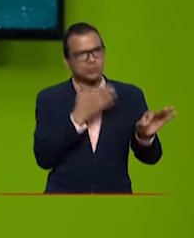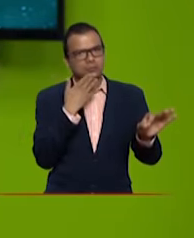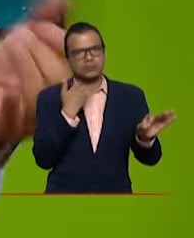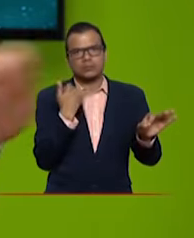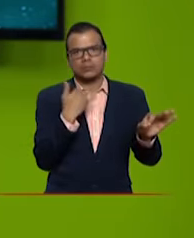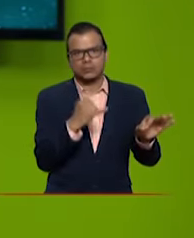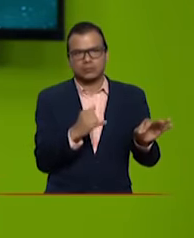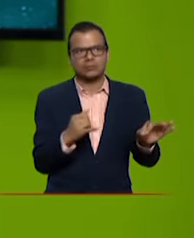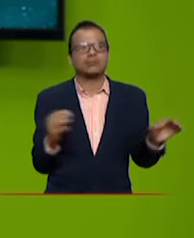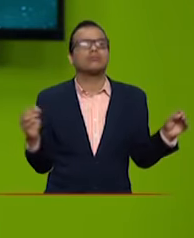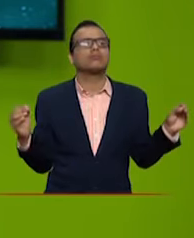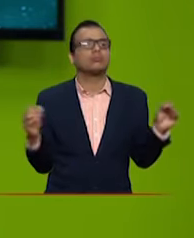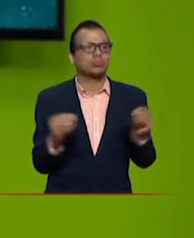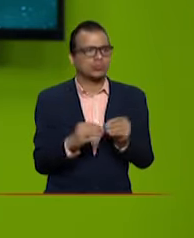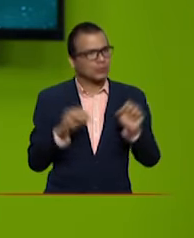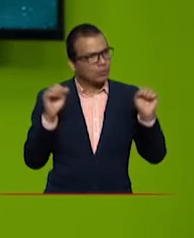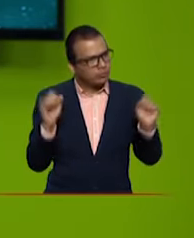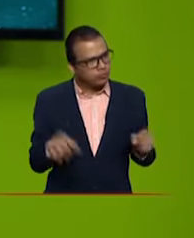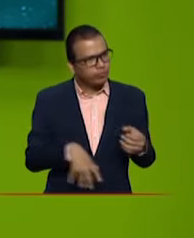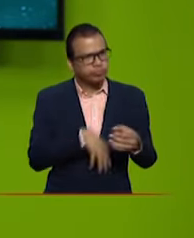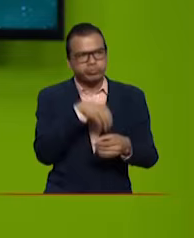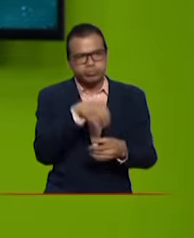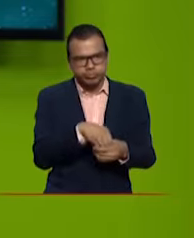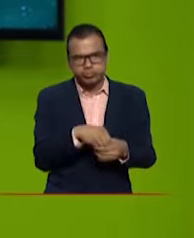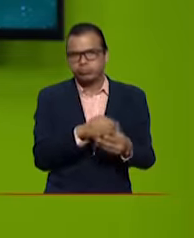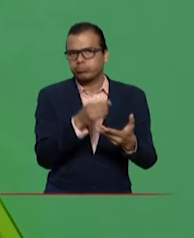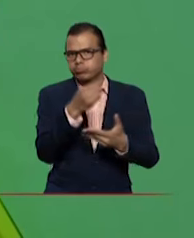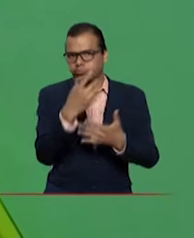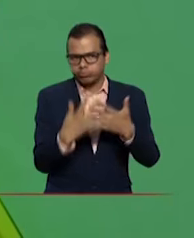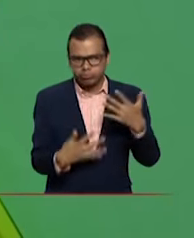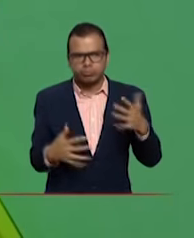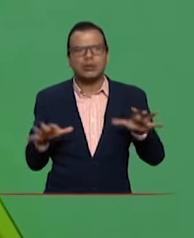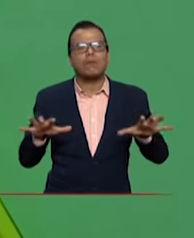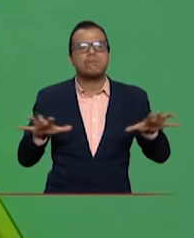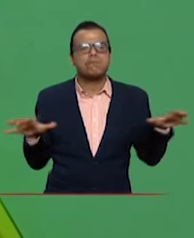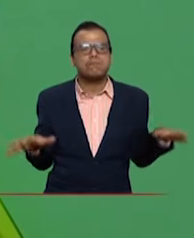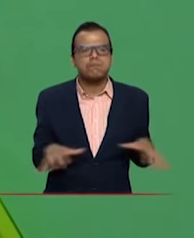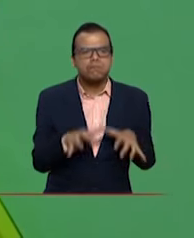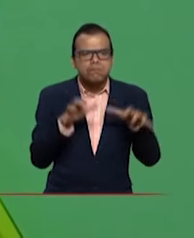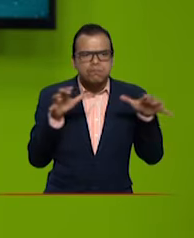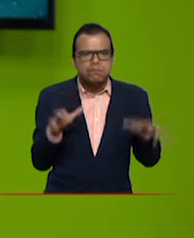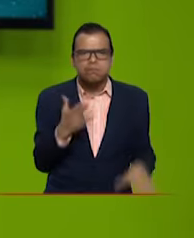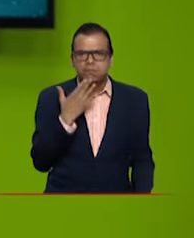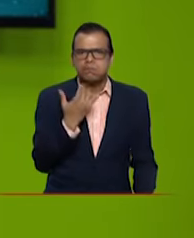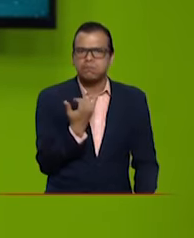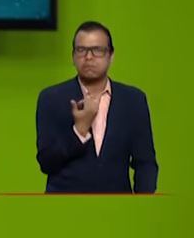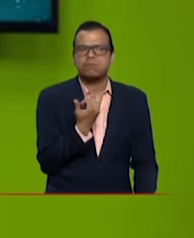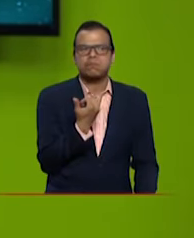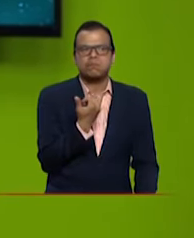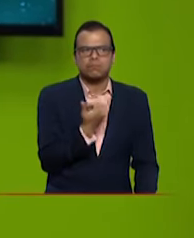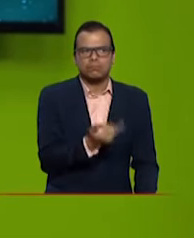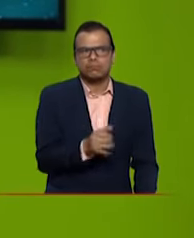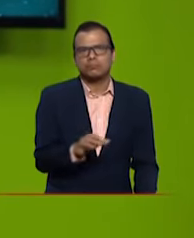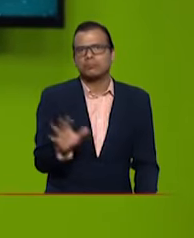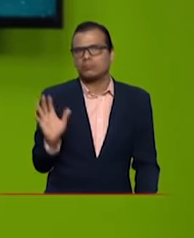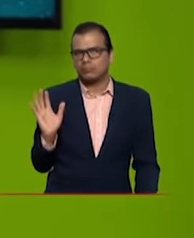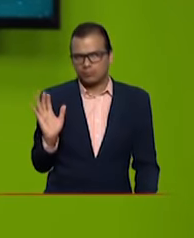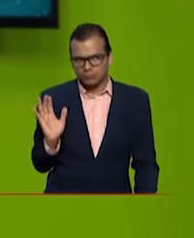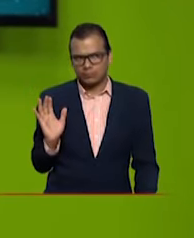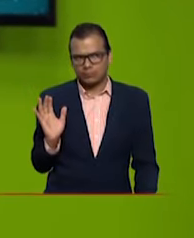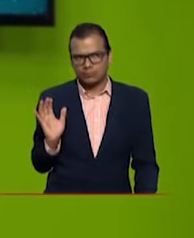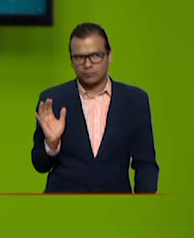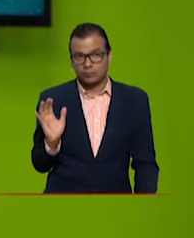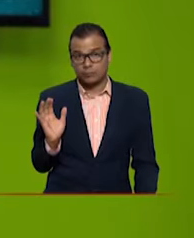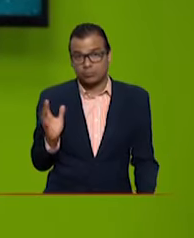otras actividades como el turismo de naturaleza, por mencionarles algo. No es que exista una restricción que usted no lo puede hacer. La prueba es los negocios